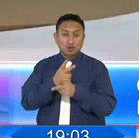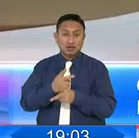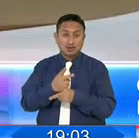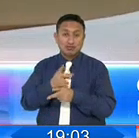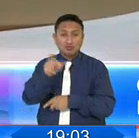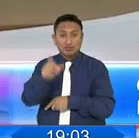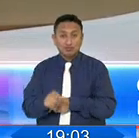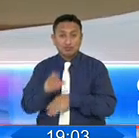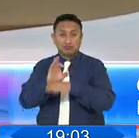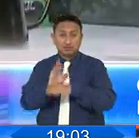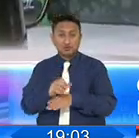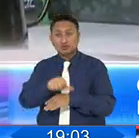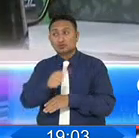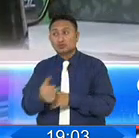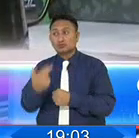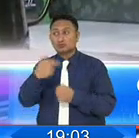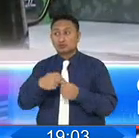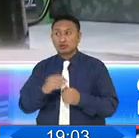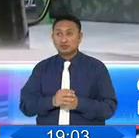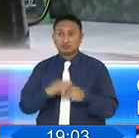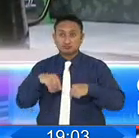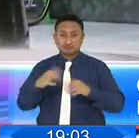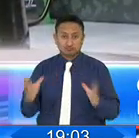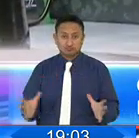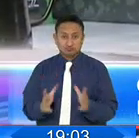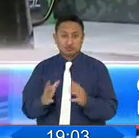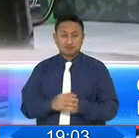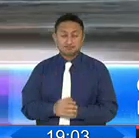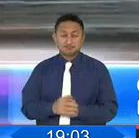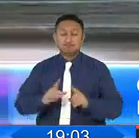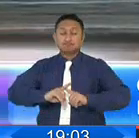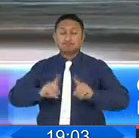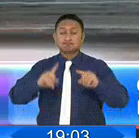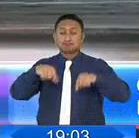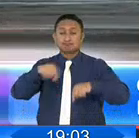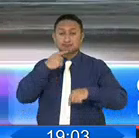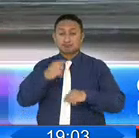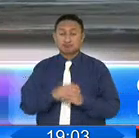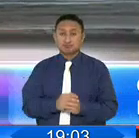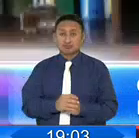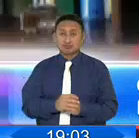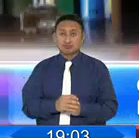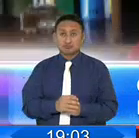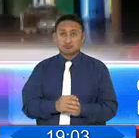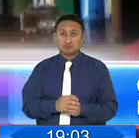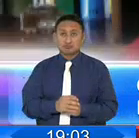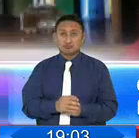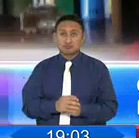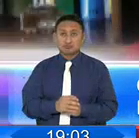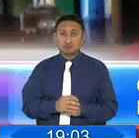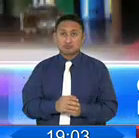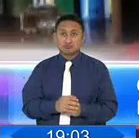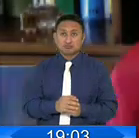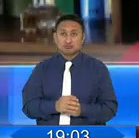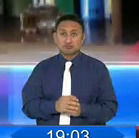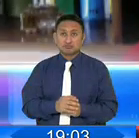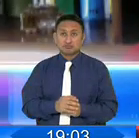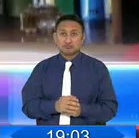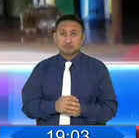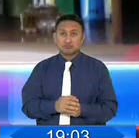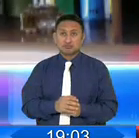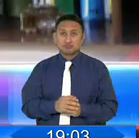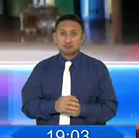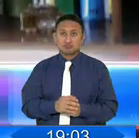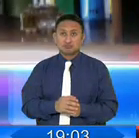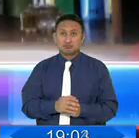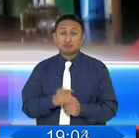otros participantes en el proceso penal se ha fortalecido. Sin embargo, añade, se podría hacer más. Todo esto llega a un tema que es de